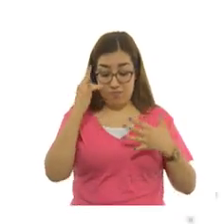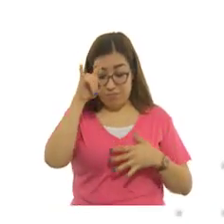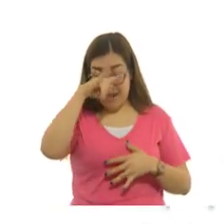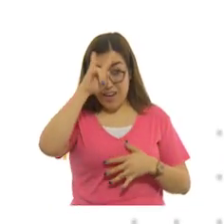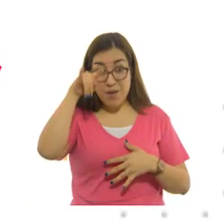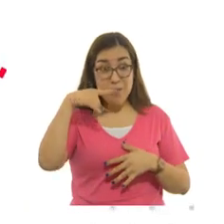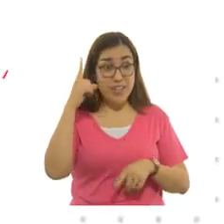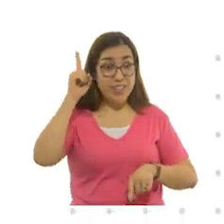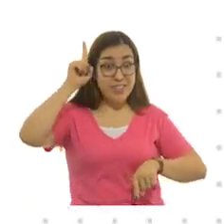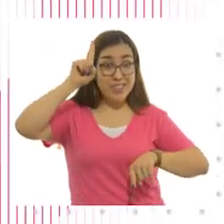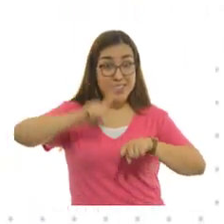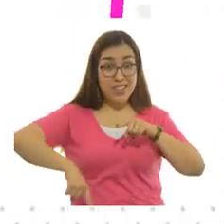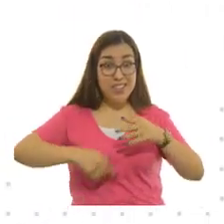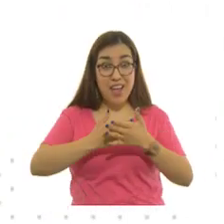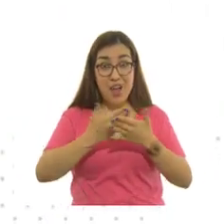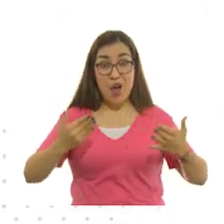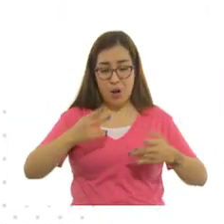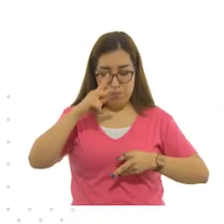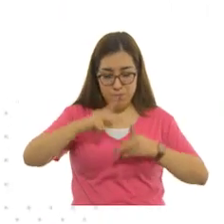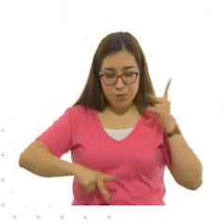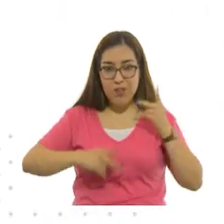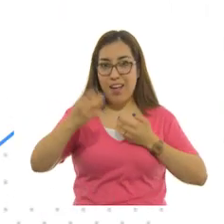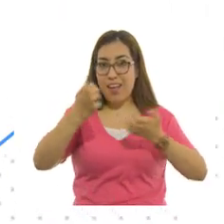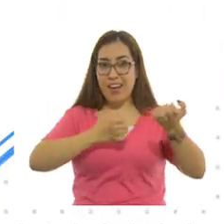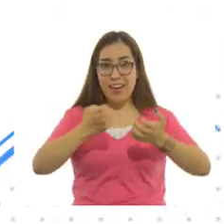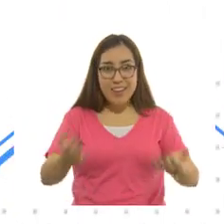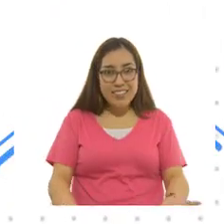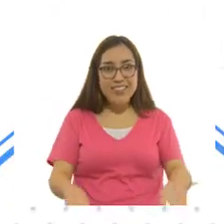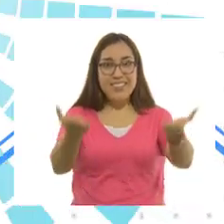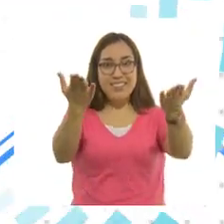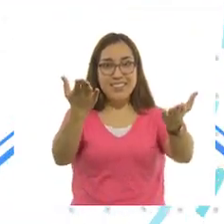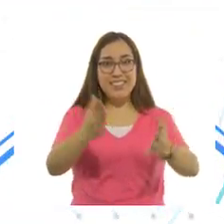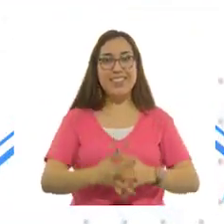movernos con la siguiente pausa activa muévete